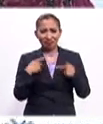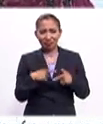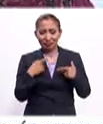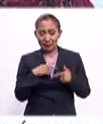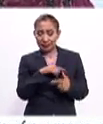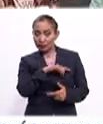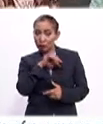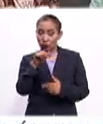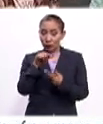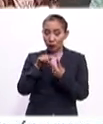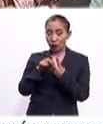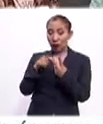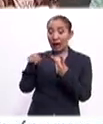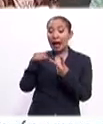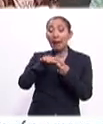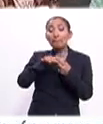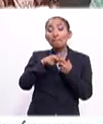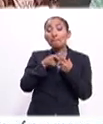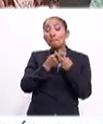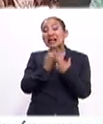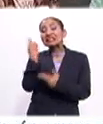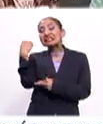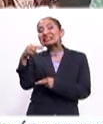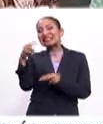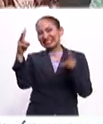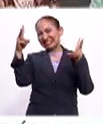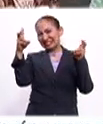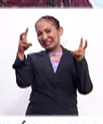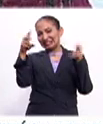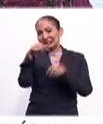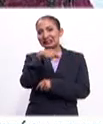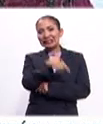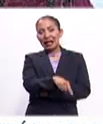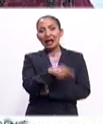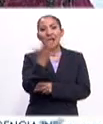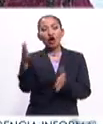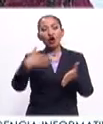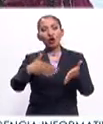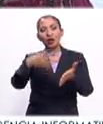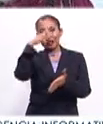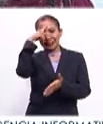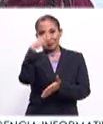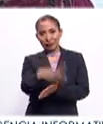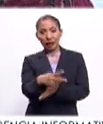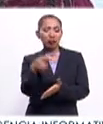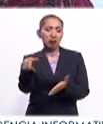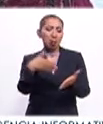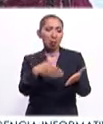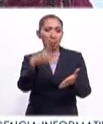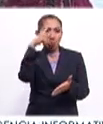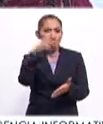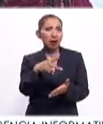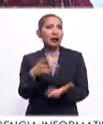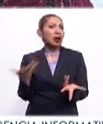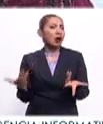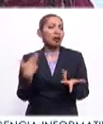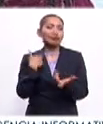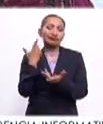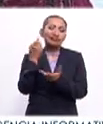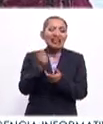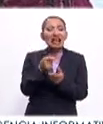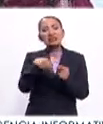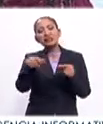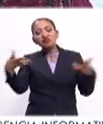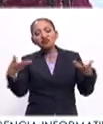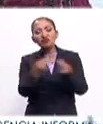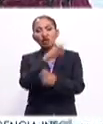Por el otro, ahí se origina lo que llamamos la cocina mexicana, aunque la cocina mexicana se entiende como